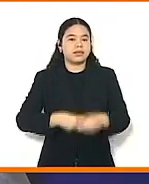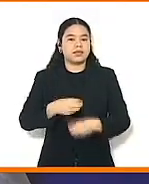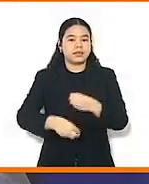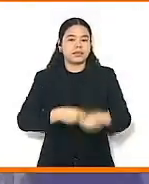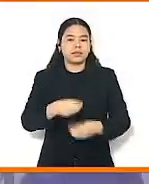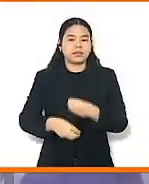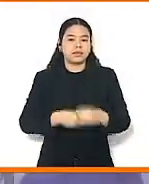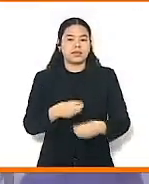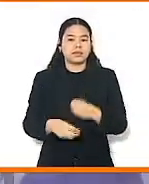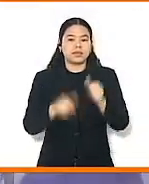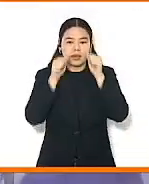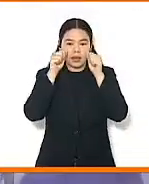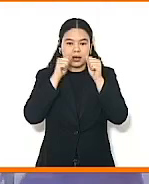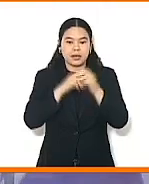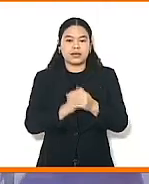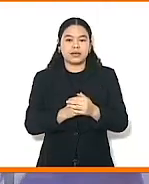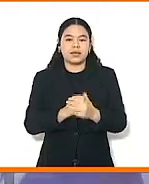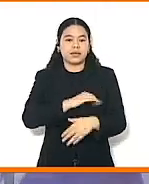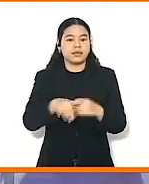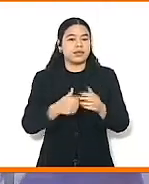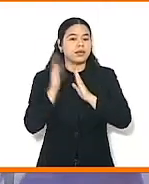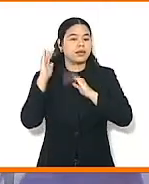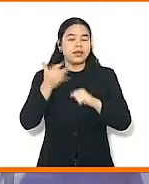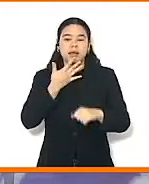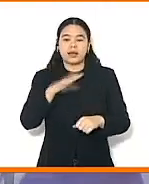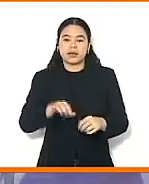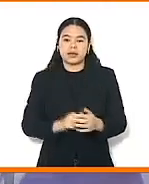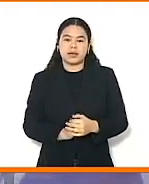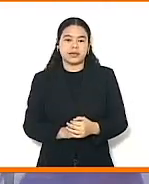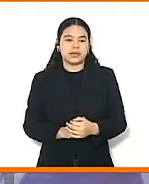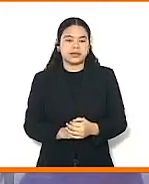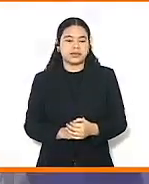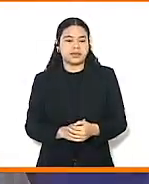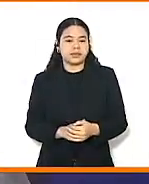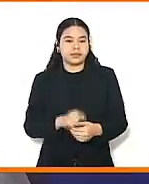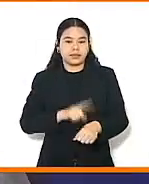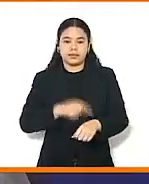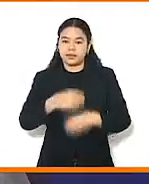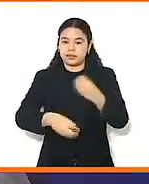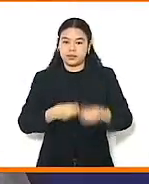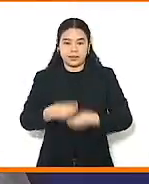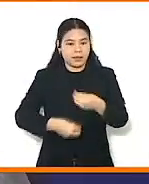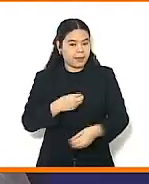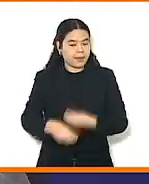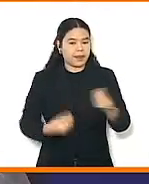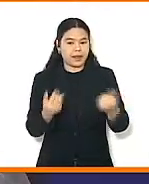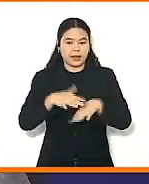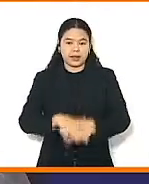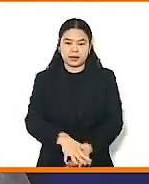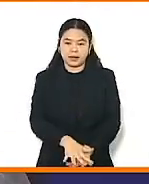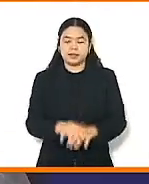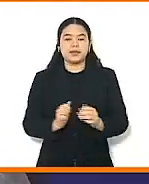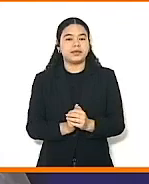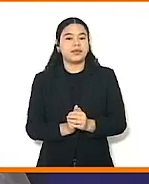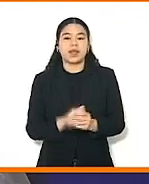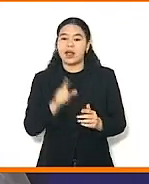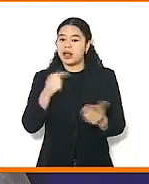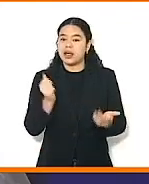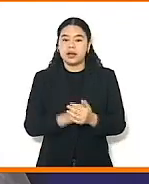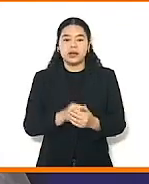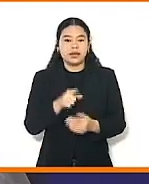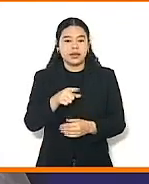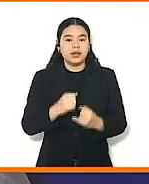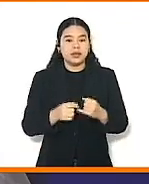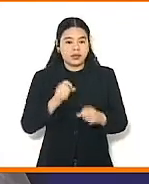esferas. Así que atentos y te deseo muchísima suerte. Ahora que ya nuestras esferas están incorporadas, si el tigre